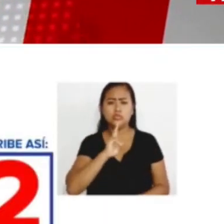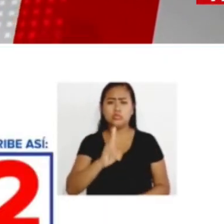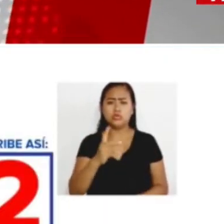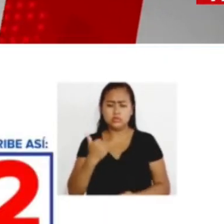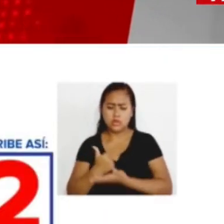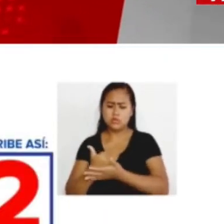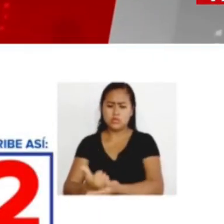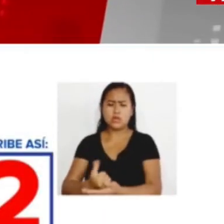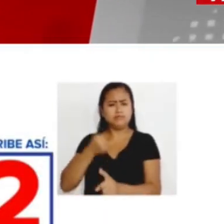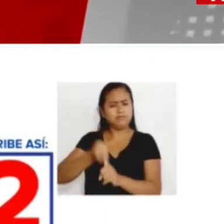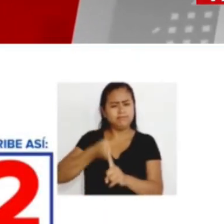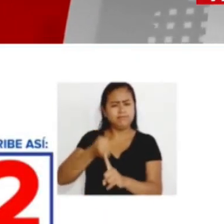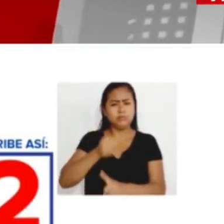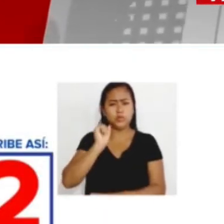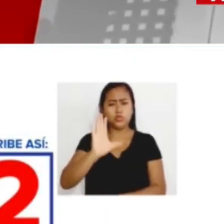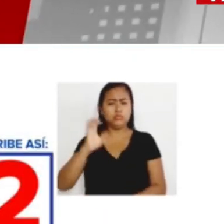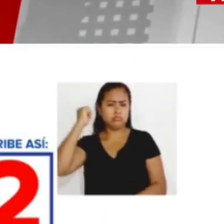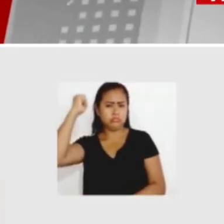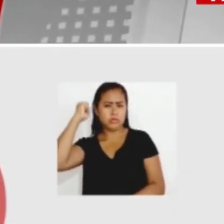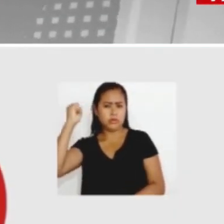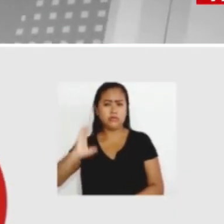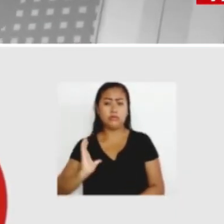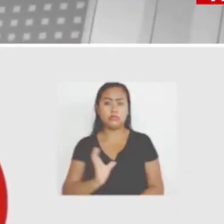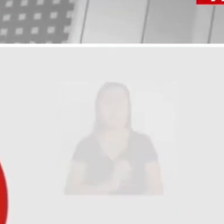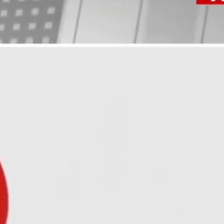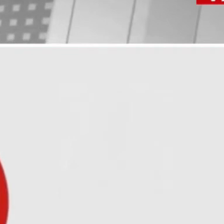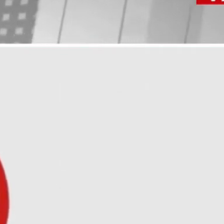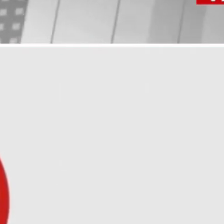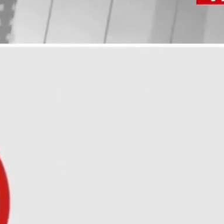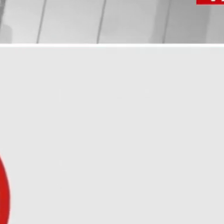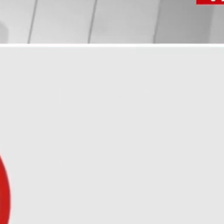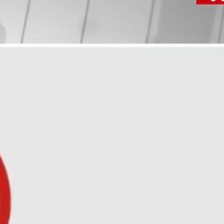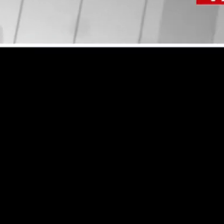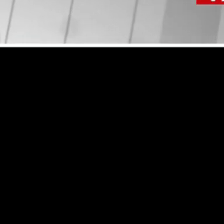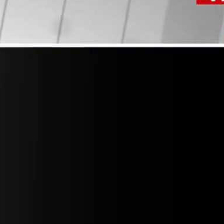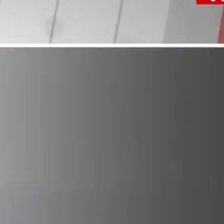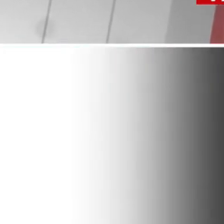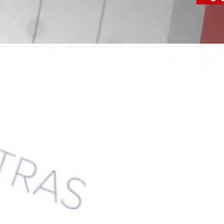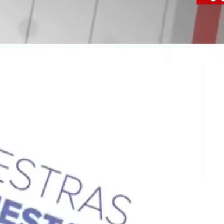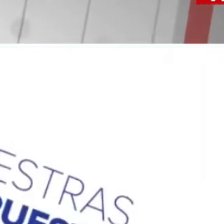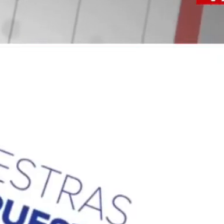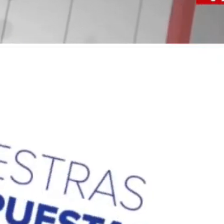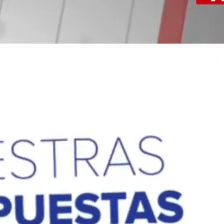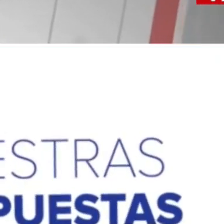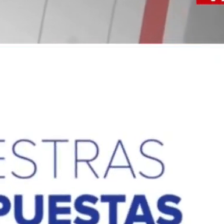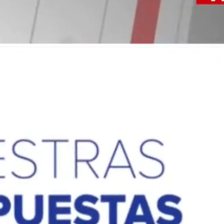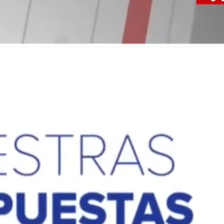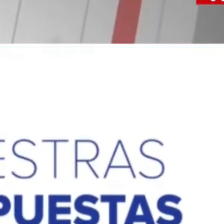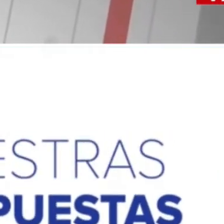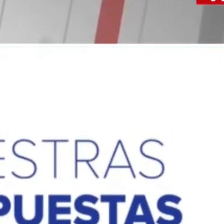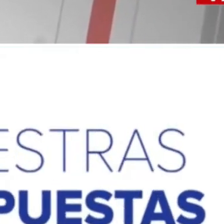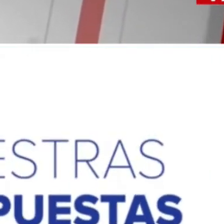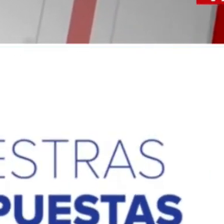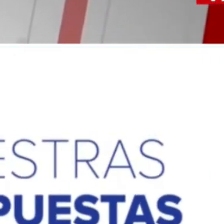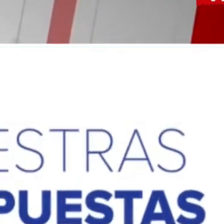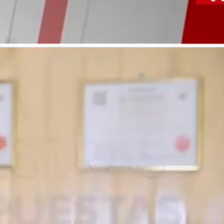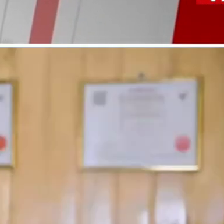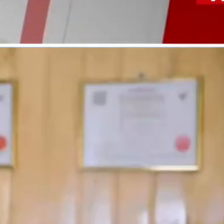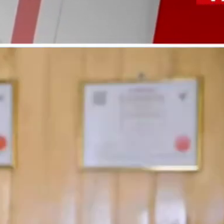mediante, vamos a estar ahí reunidos con los asentamientos humanos y también vamos a visitar después en los estudios de